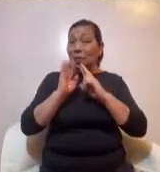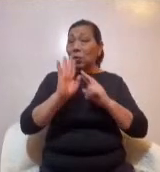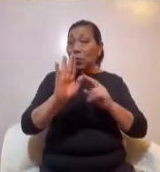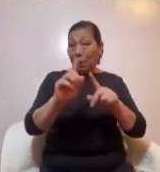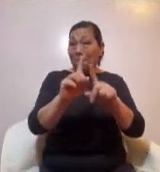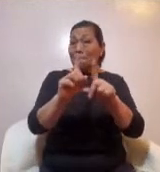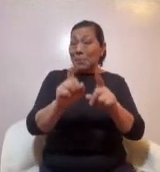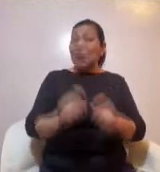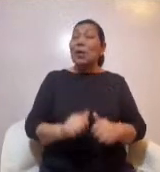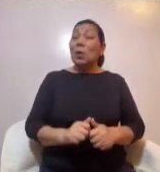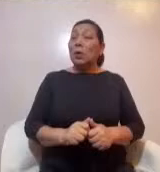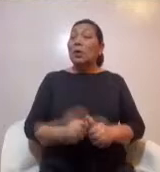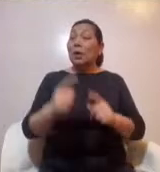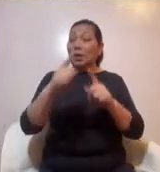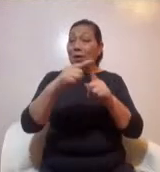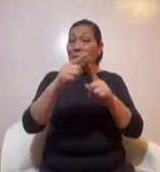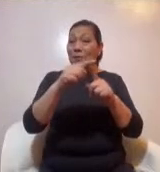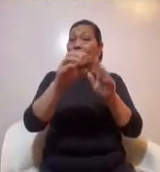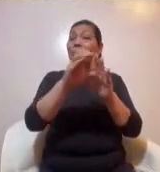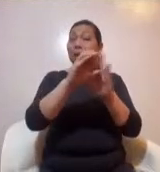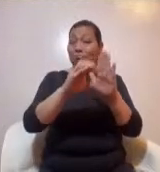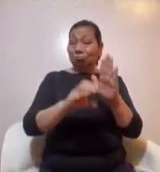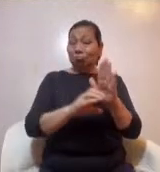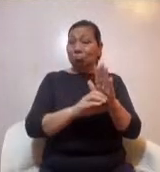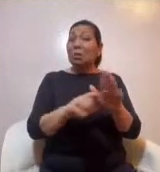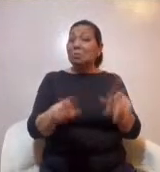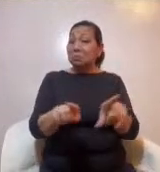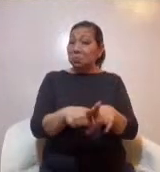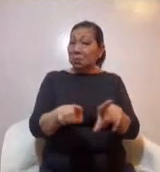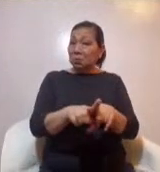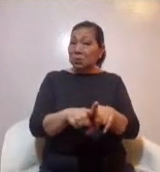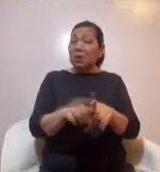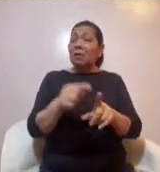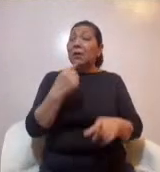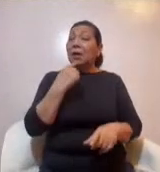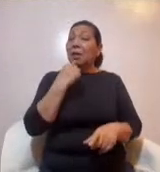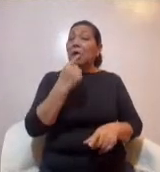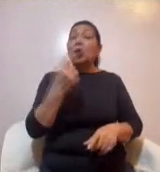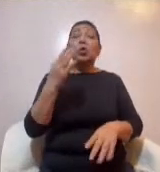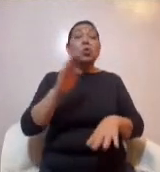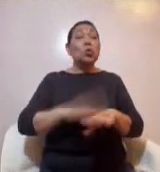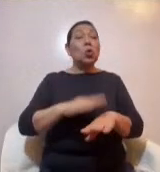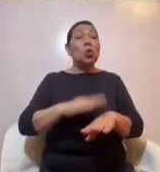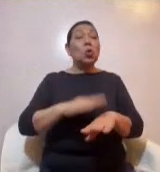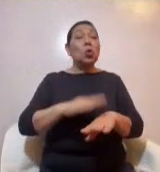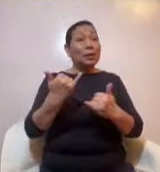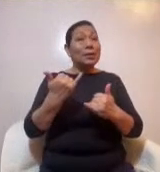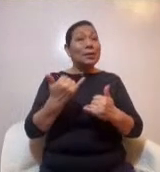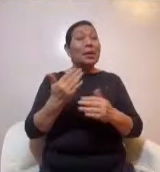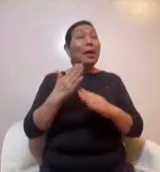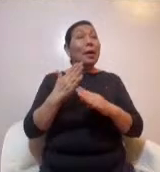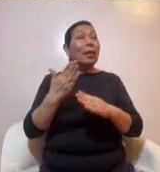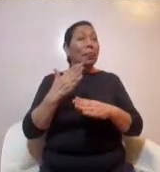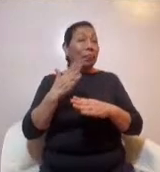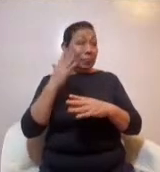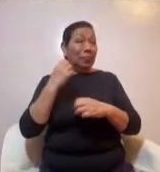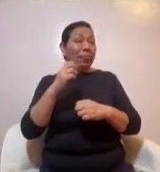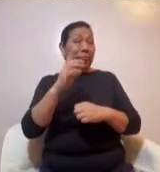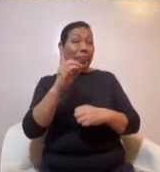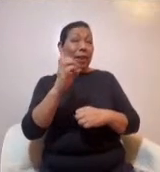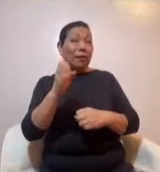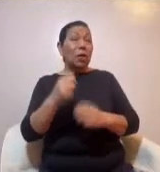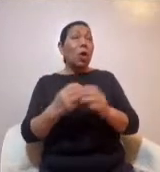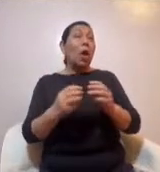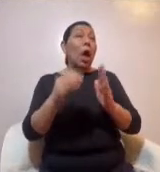Antes de responder a tu pregunta, el Tribunal Constitucional también se había pronunciado sobre el derecho a la defensa, que